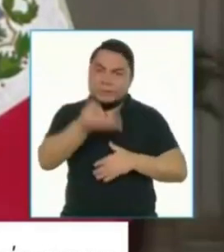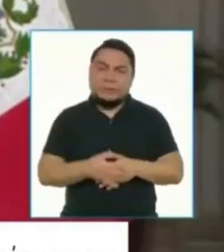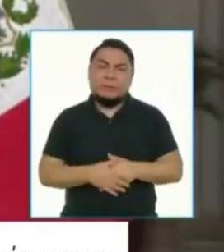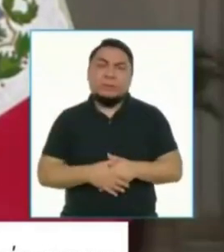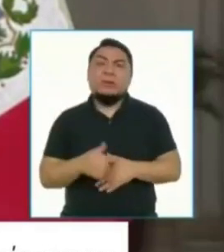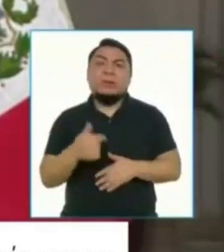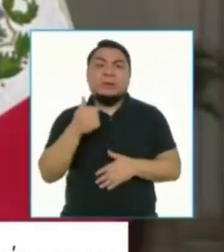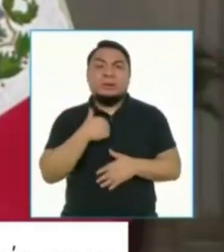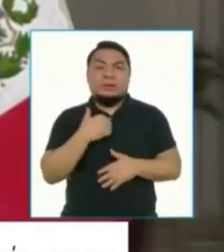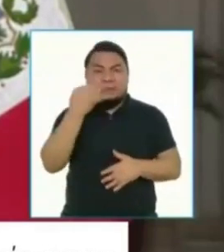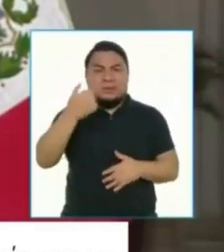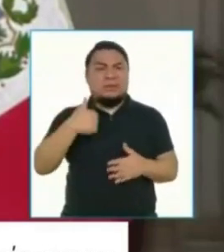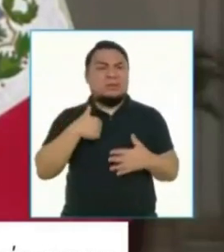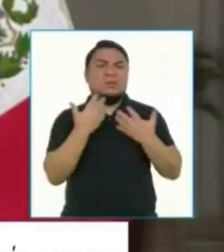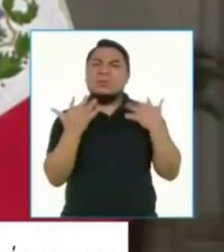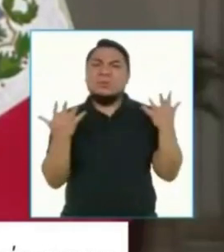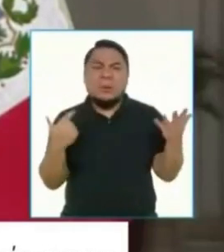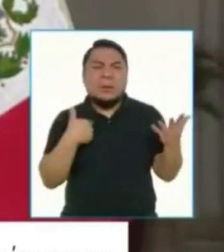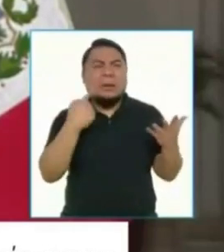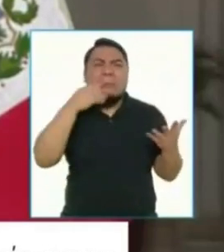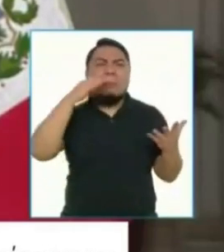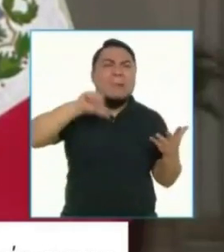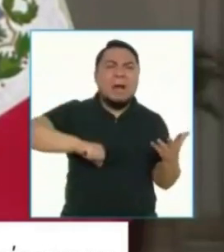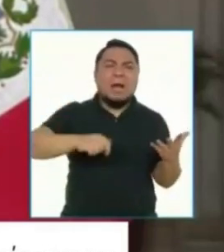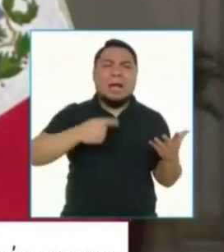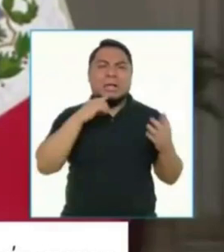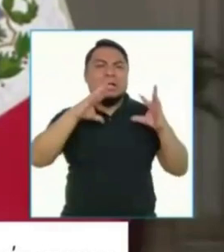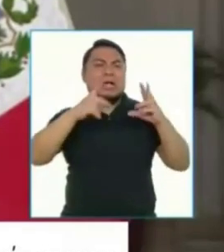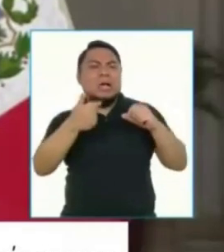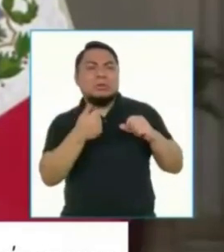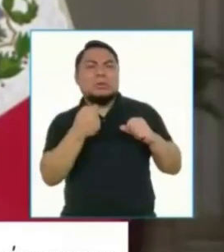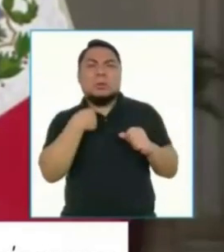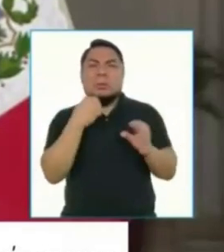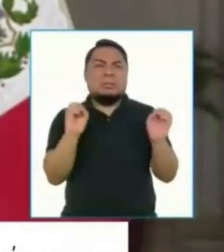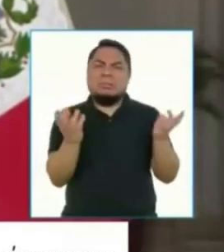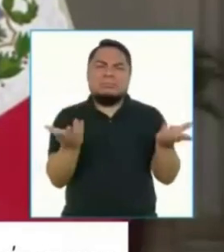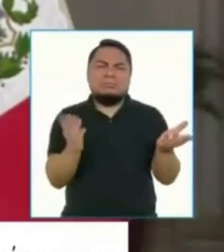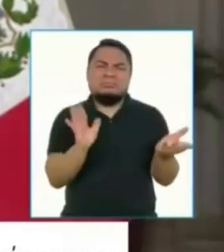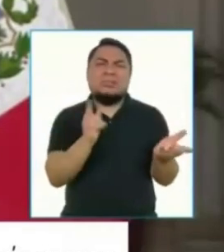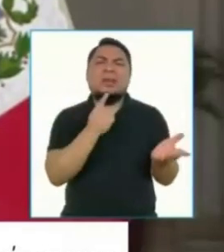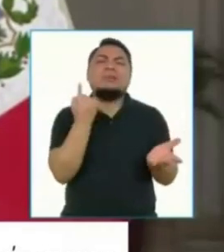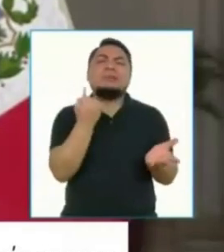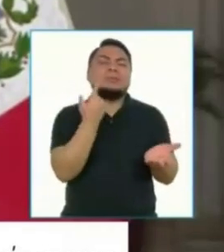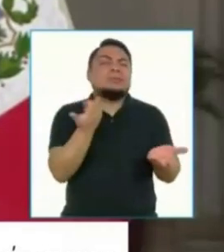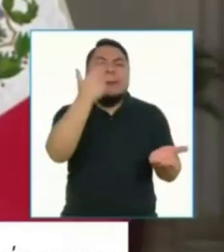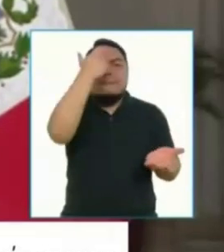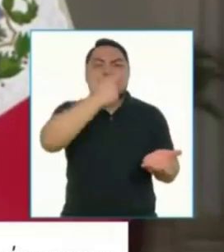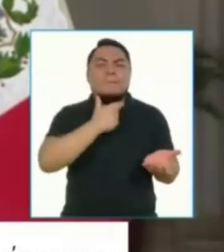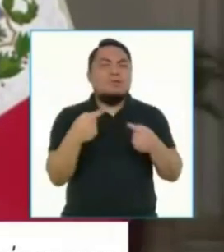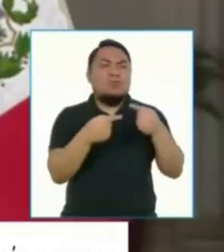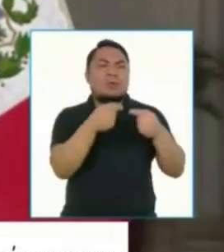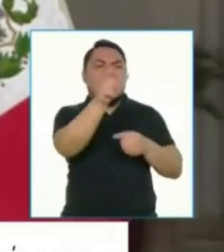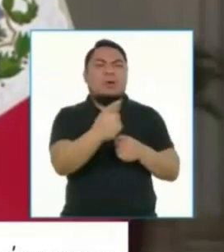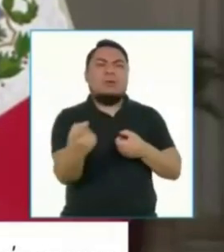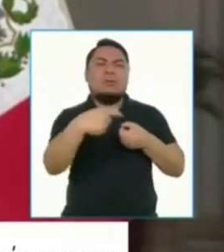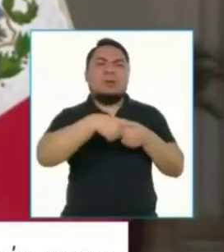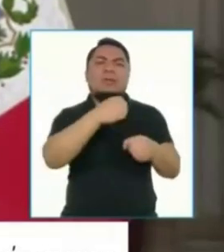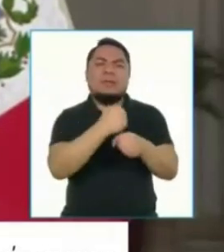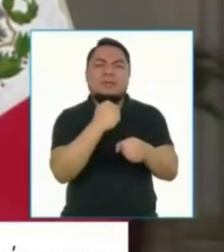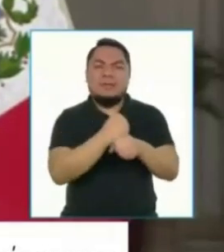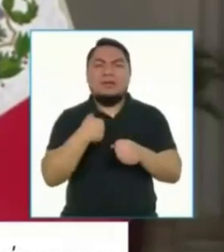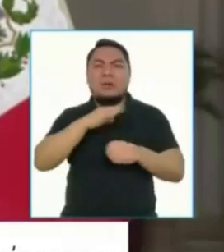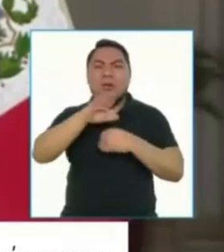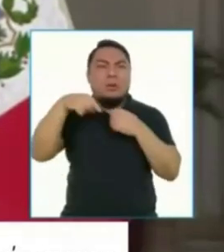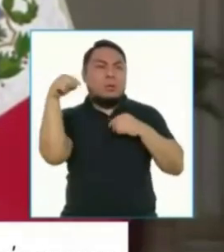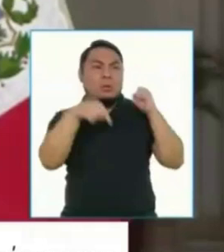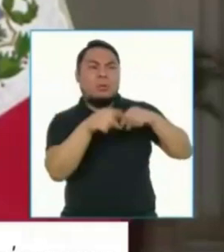lo lanza en la presidencia, ¿no? Al fiel estilo Luna, siempre apoyando el populismo. Lo del partido de Acuña, bueno, eso es al